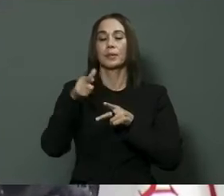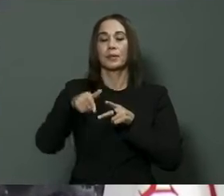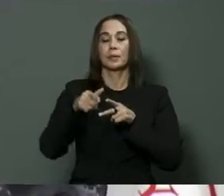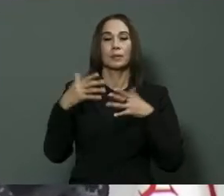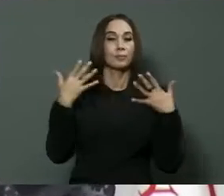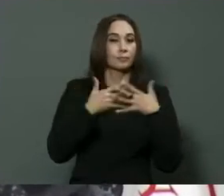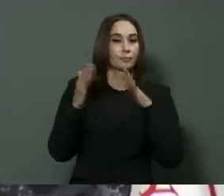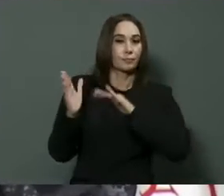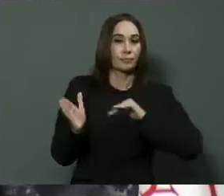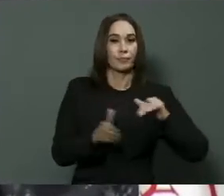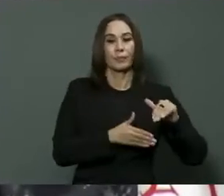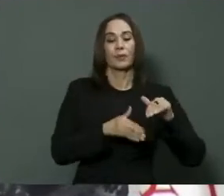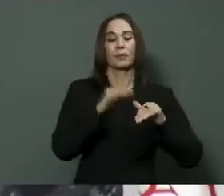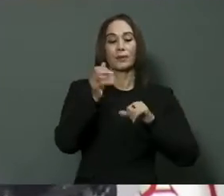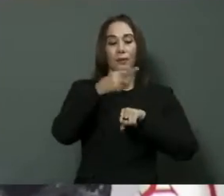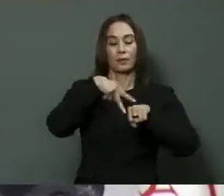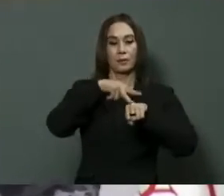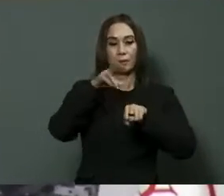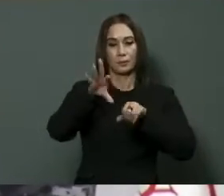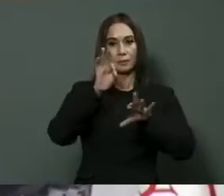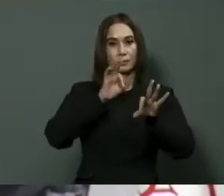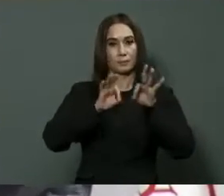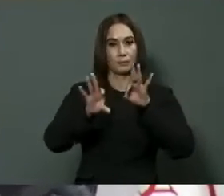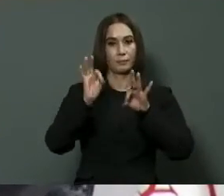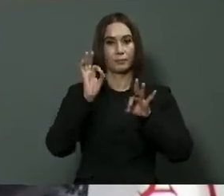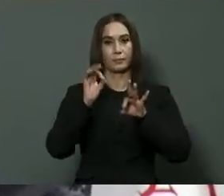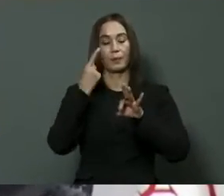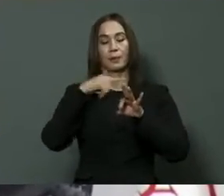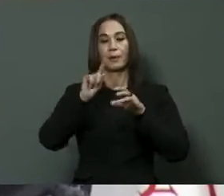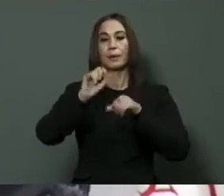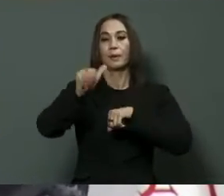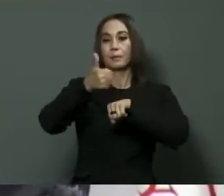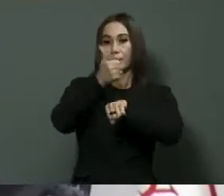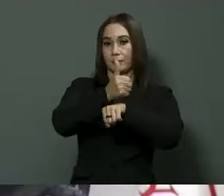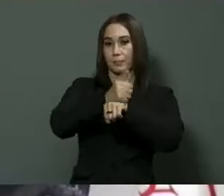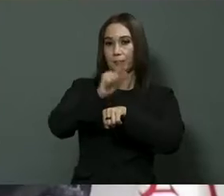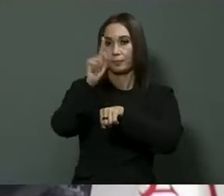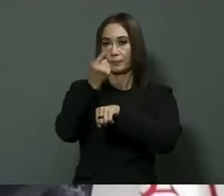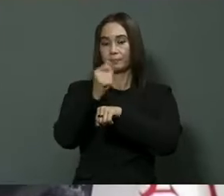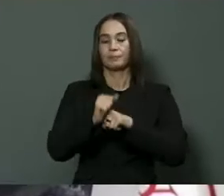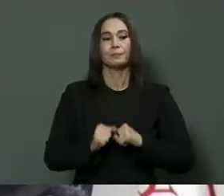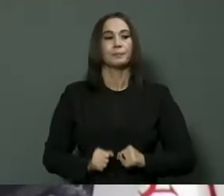las demarcaciones geográficas seleccionadas para su implementación.